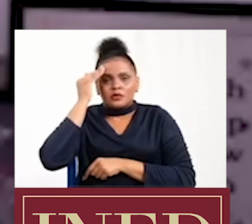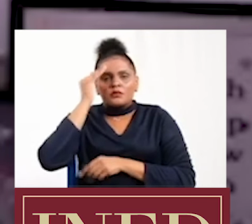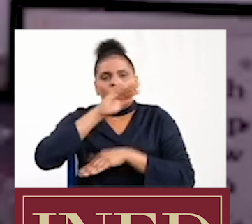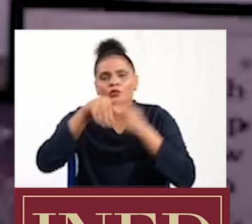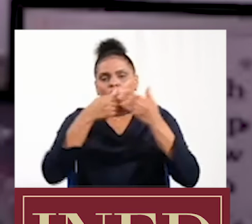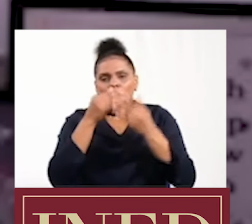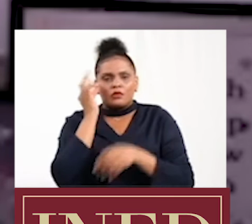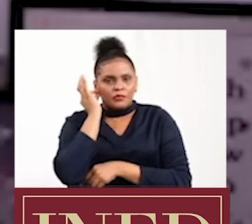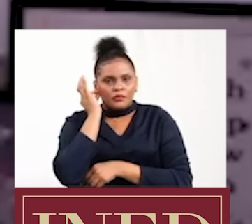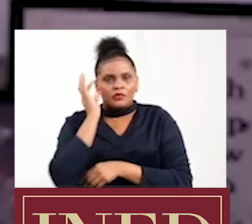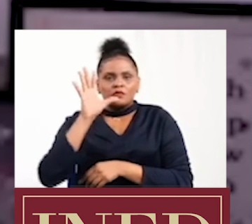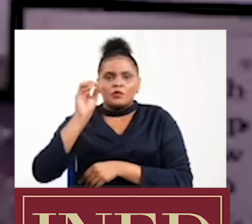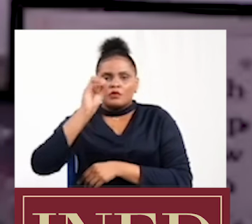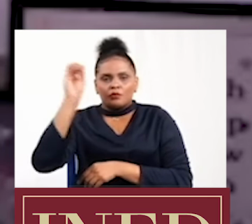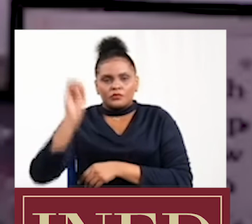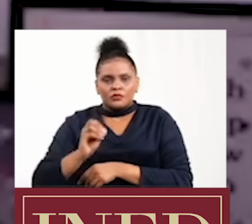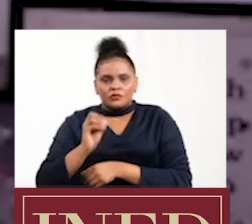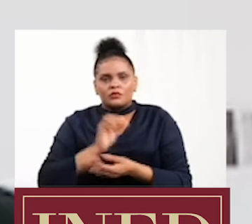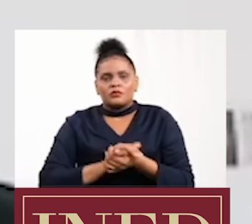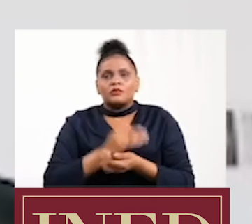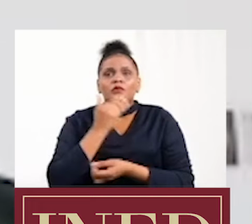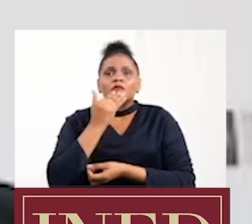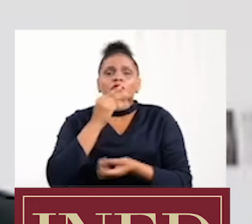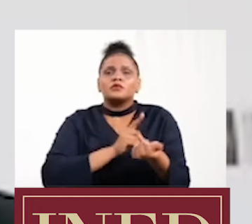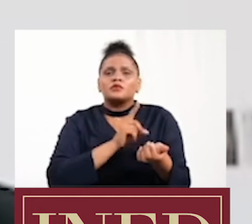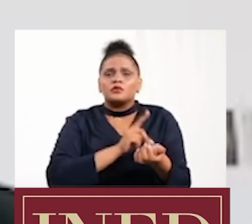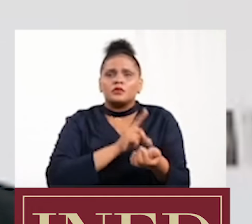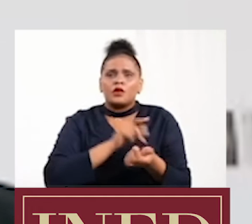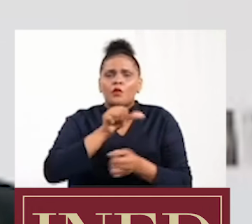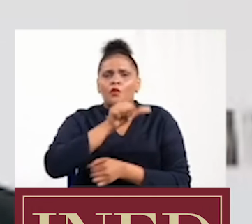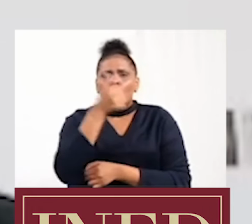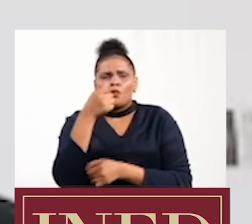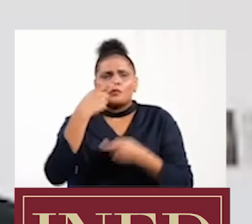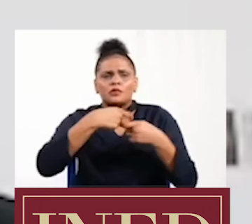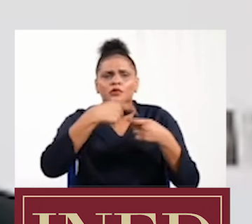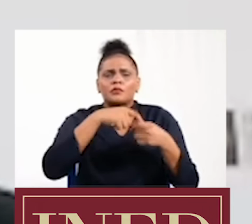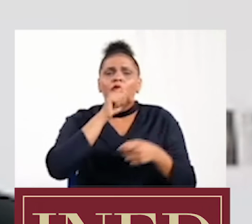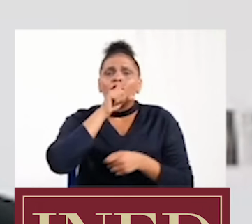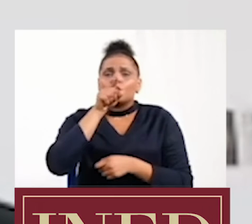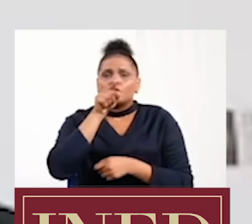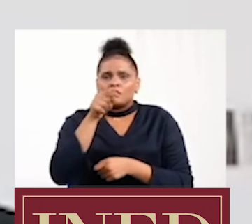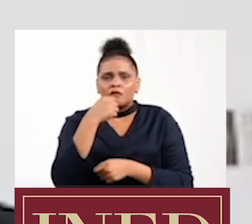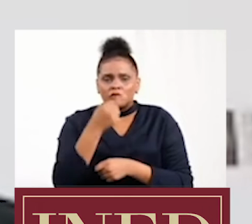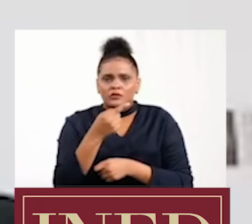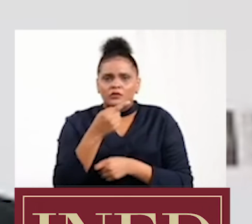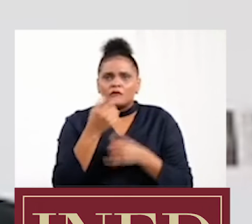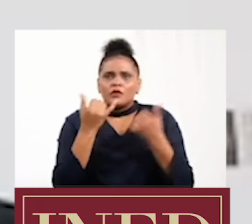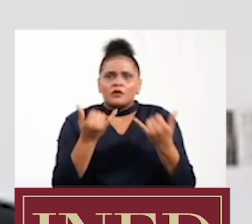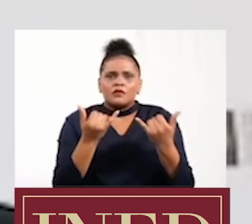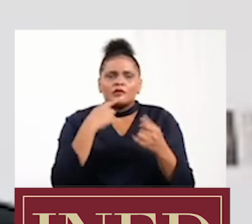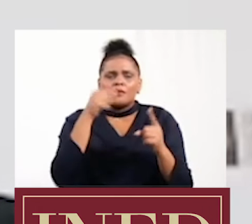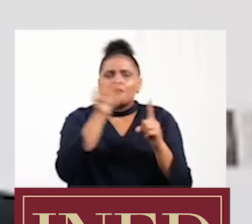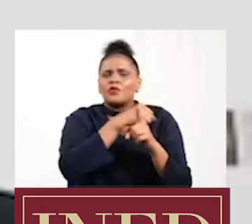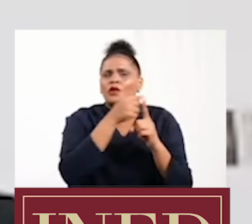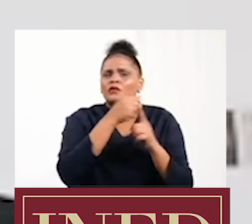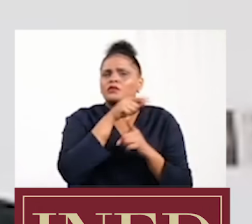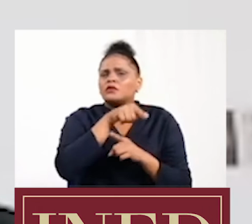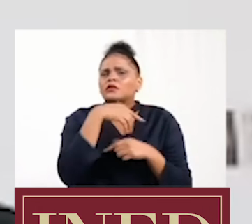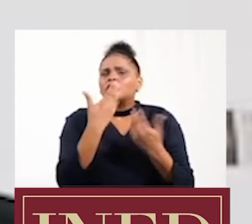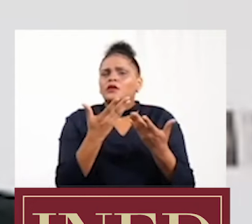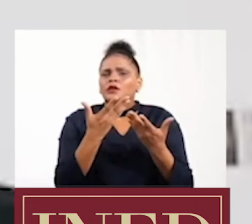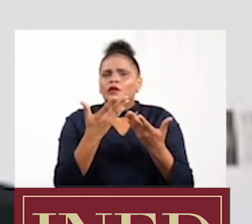mujeres muchas gracias doctora otra participante nos solicita que nos habla sobre la violencia política